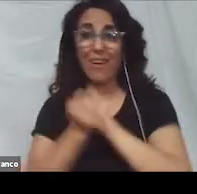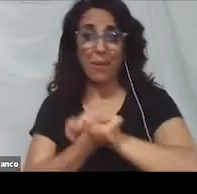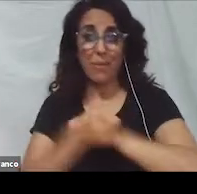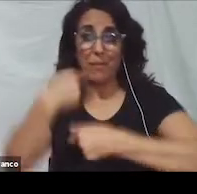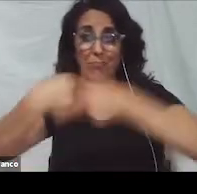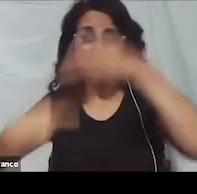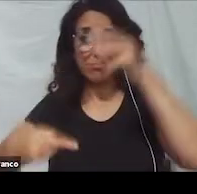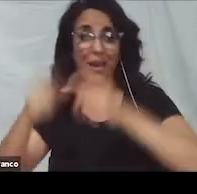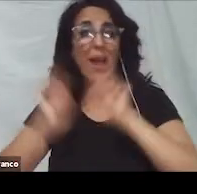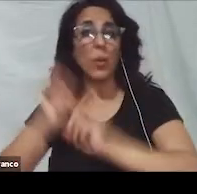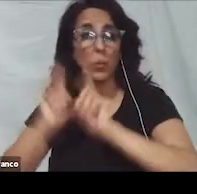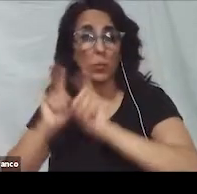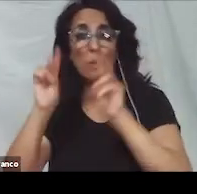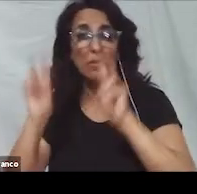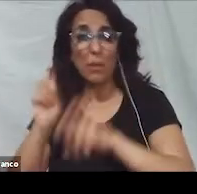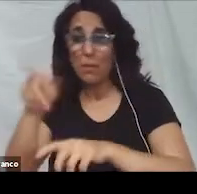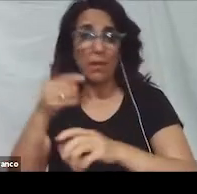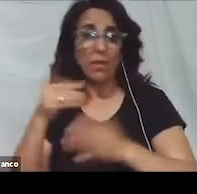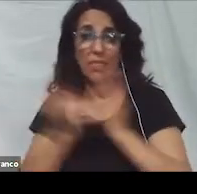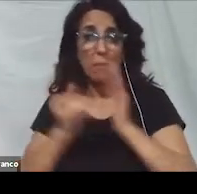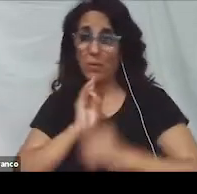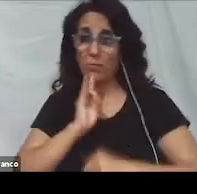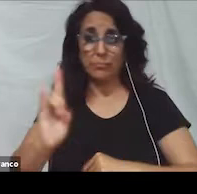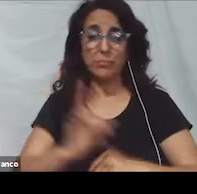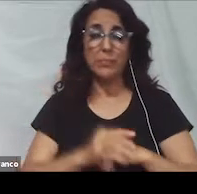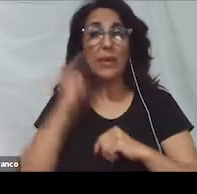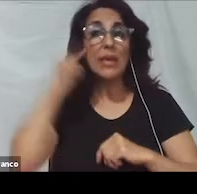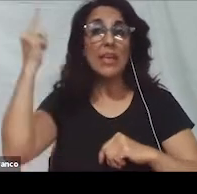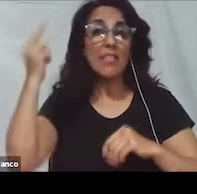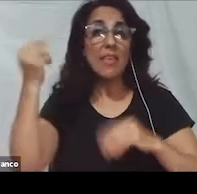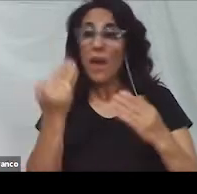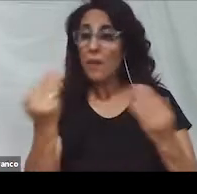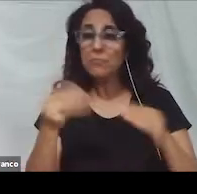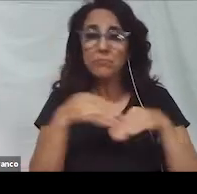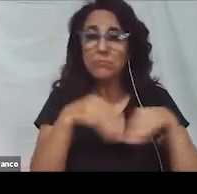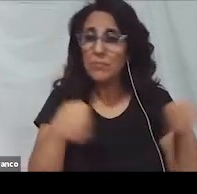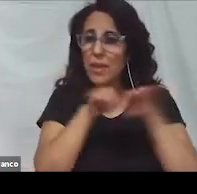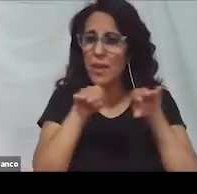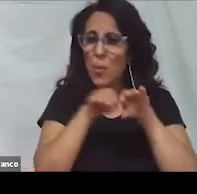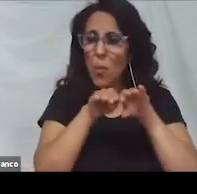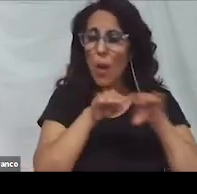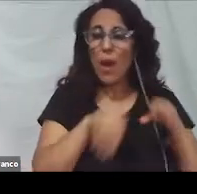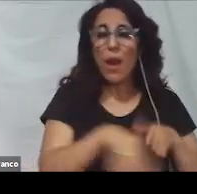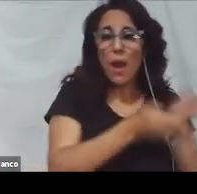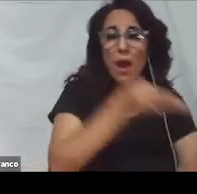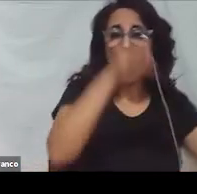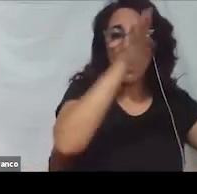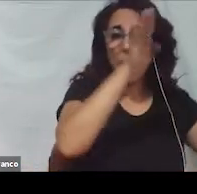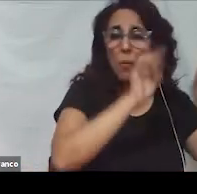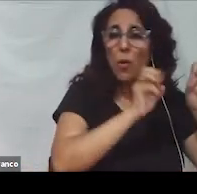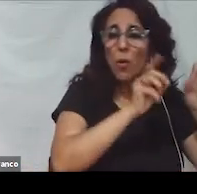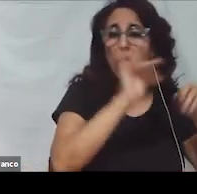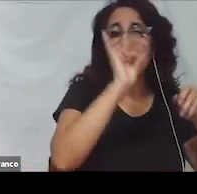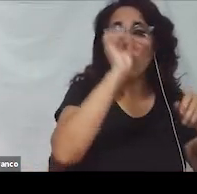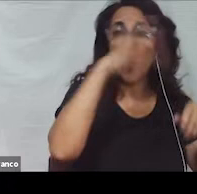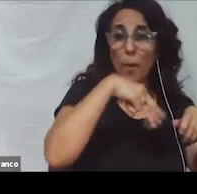cambios. ¿Bien? Pero la idea que se tienen que llevar de acá es que paralelamente a este árbol DOM se va a